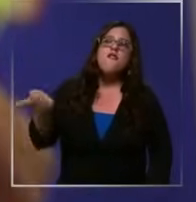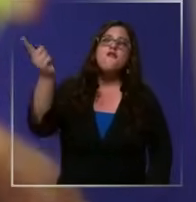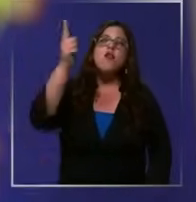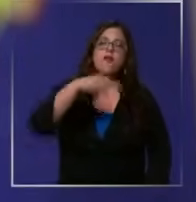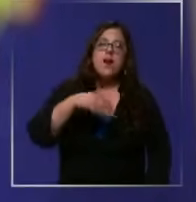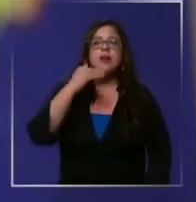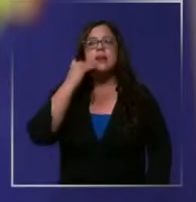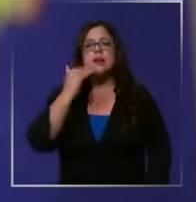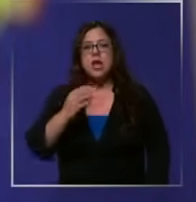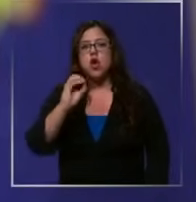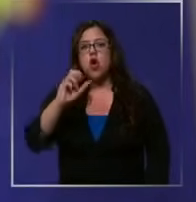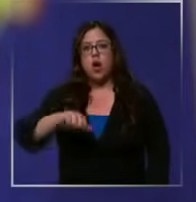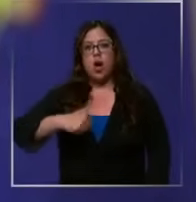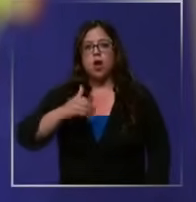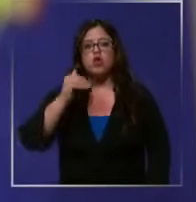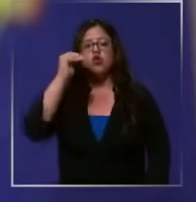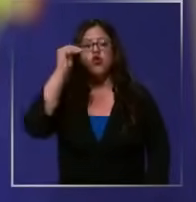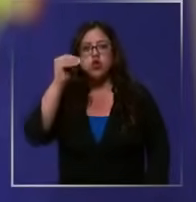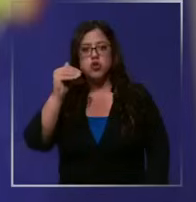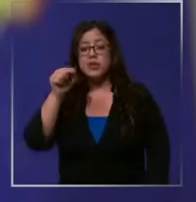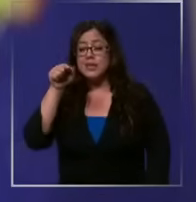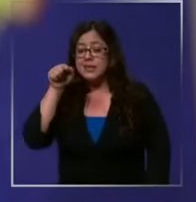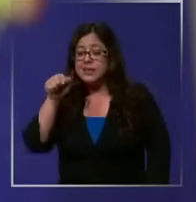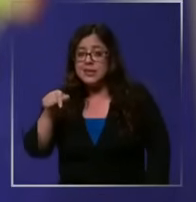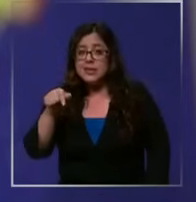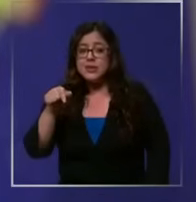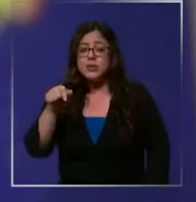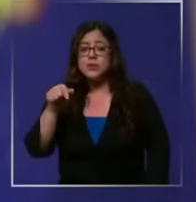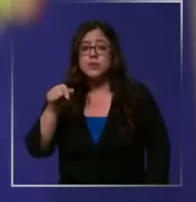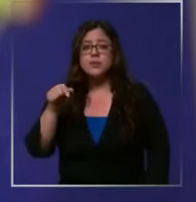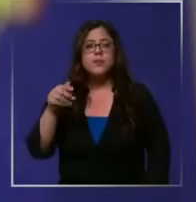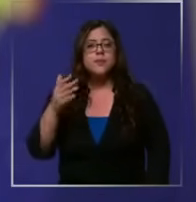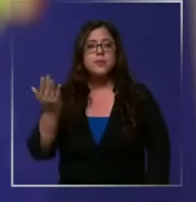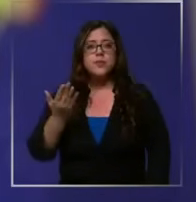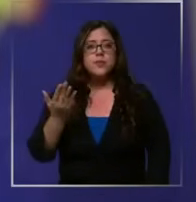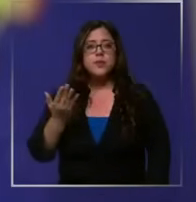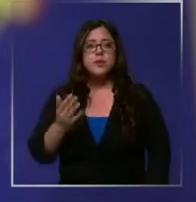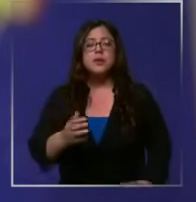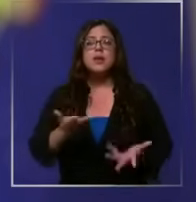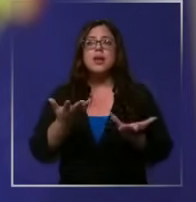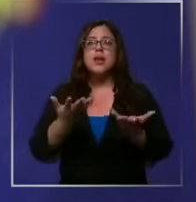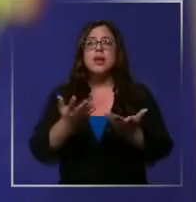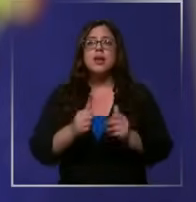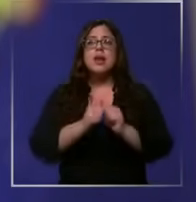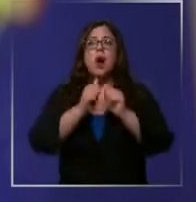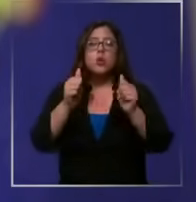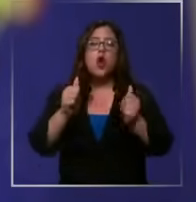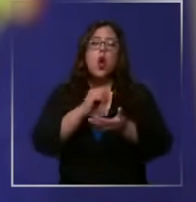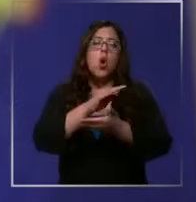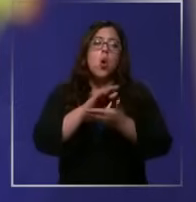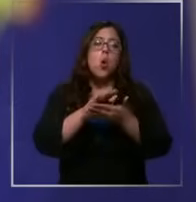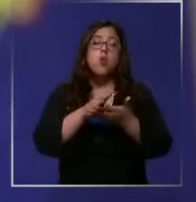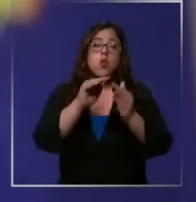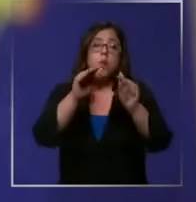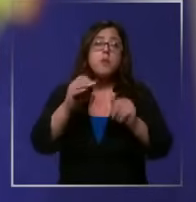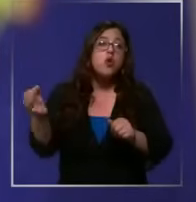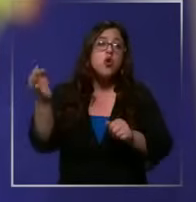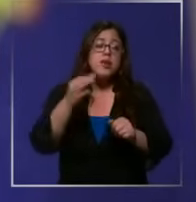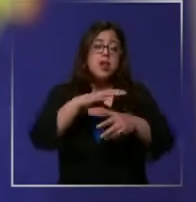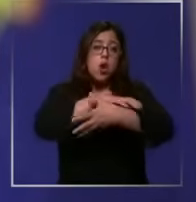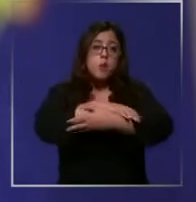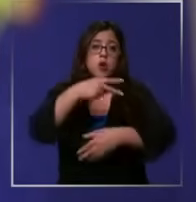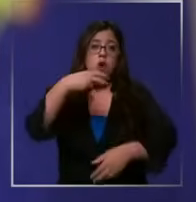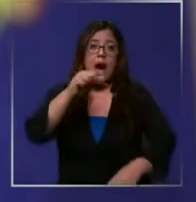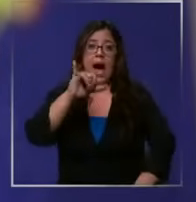ese niño, niña o adolescente. Y respecto de ese mecanismo, la autoridad central, tal como lo denomina el propio convenio de La